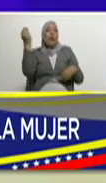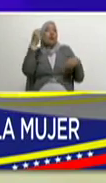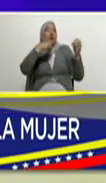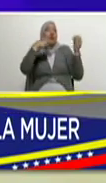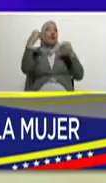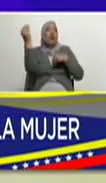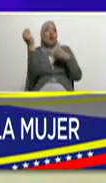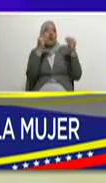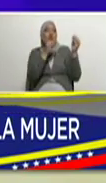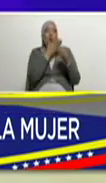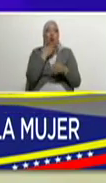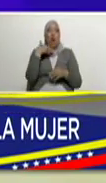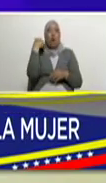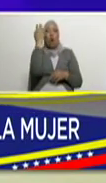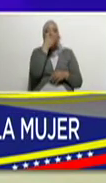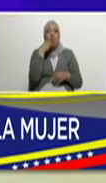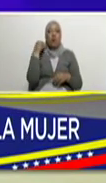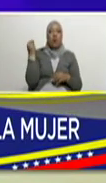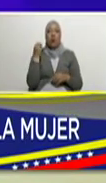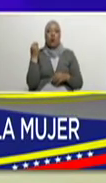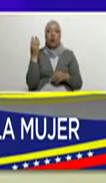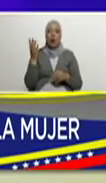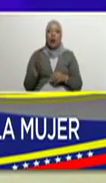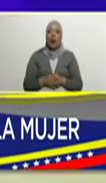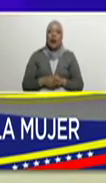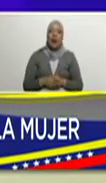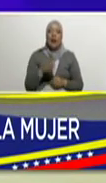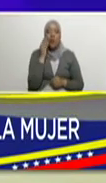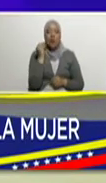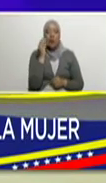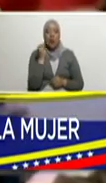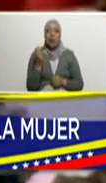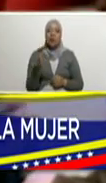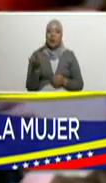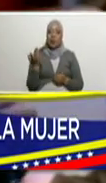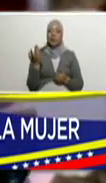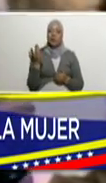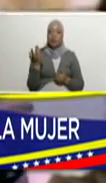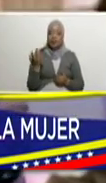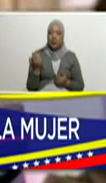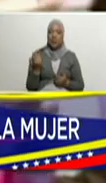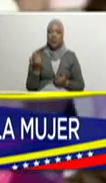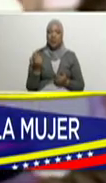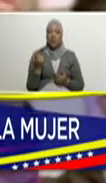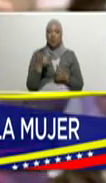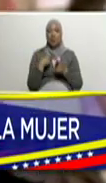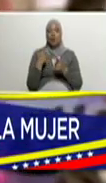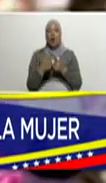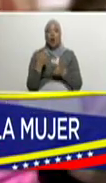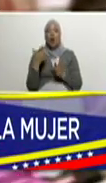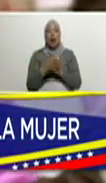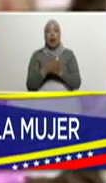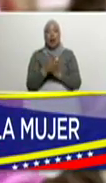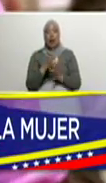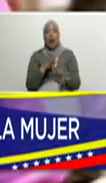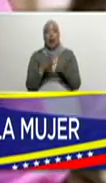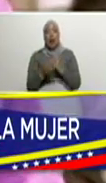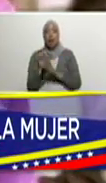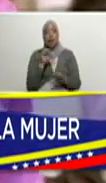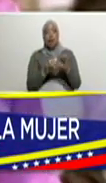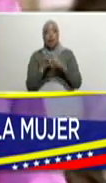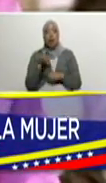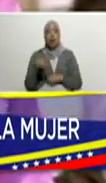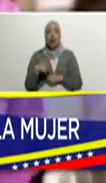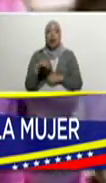la acumulación de juventud, y en ese envejecimiento activo y saludable, pues entonces ocurren cambios hormonales en